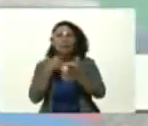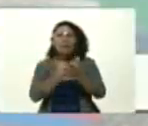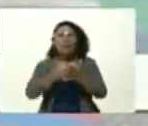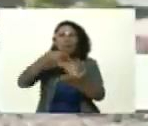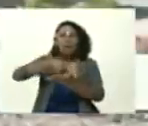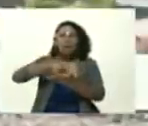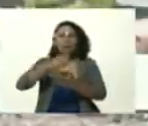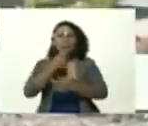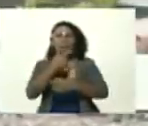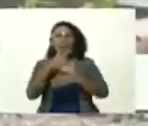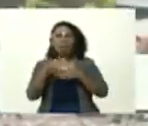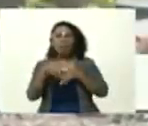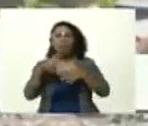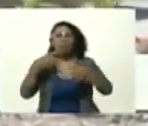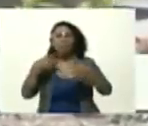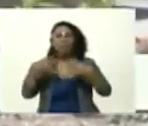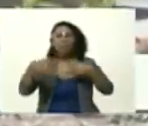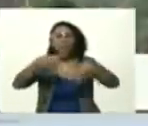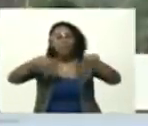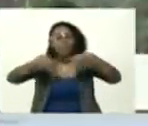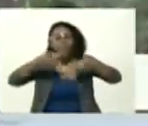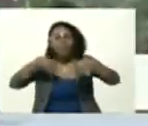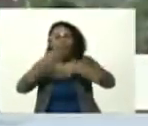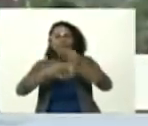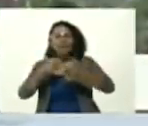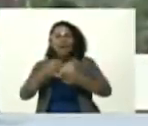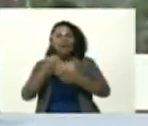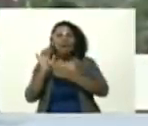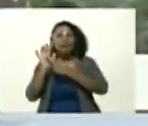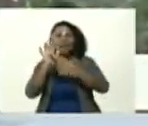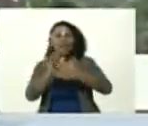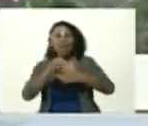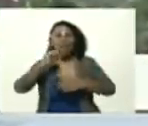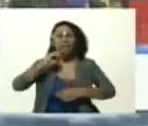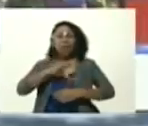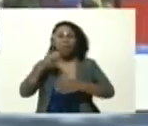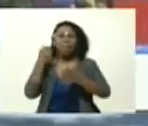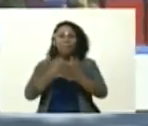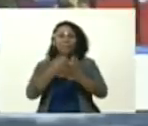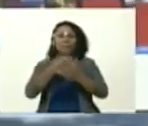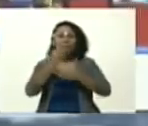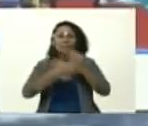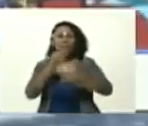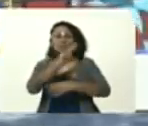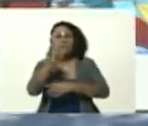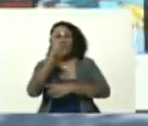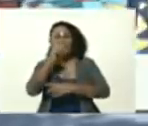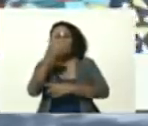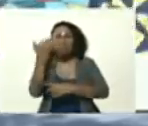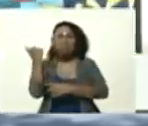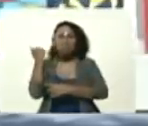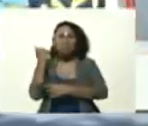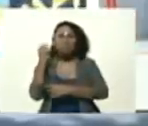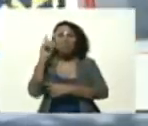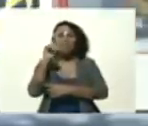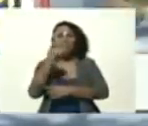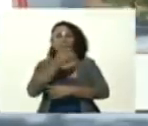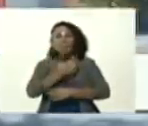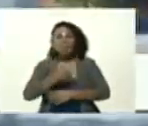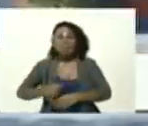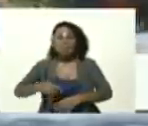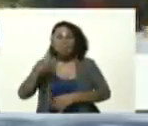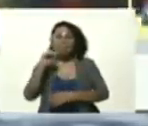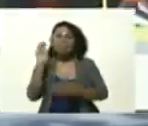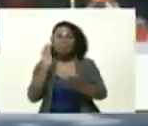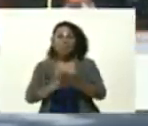un hermoso paseo que hace referencia a la histórica batalla que se gestó hace 200 años. También, presidente, colocamos las